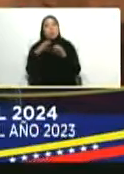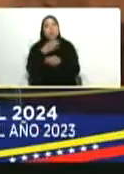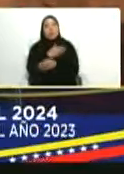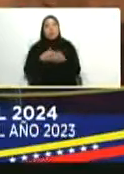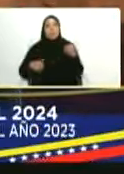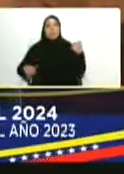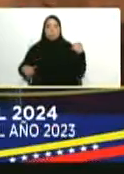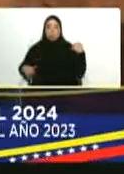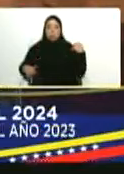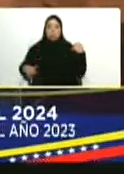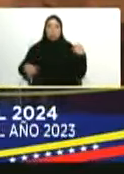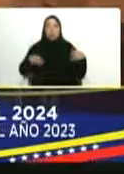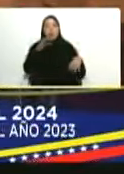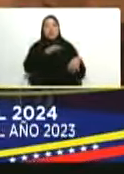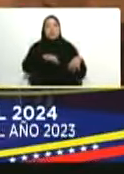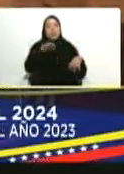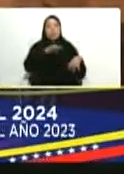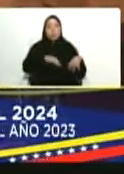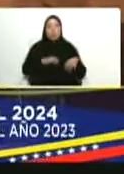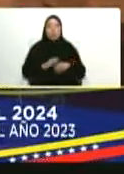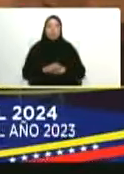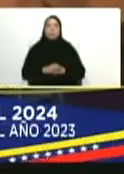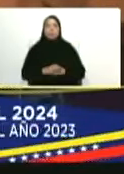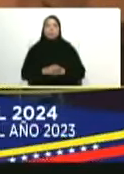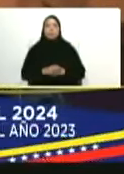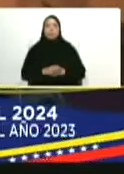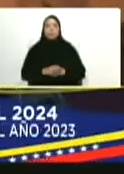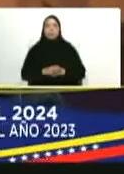presentes, señoras y señores.